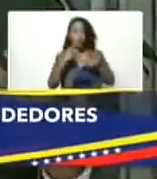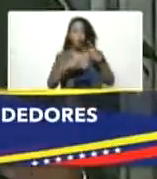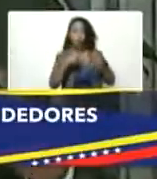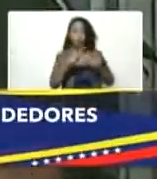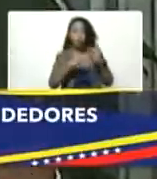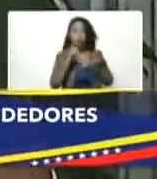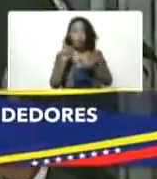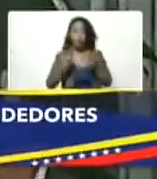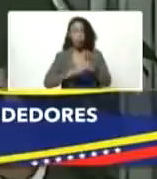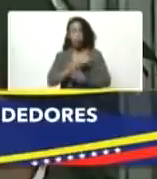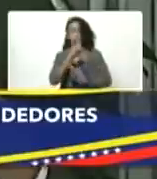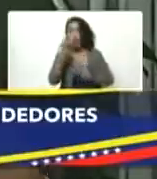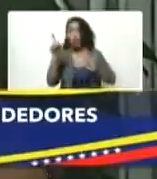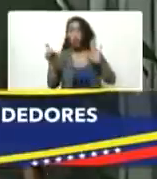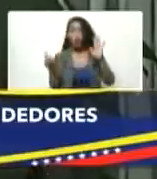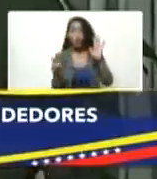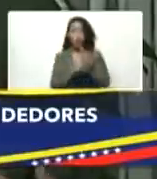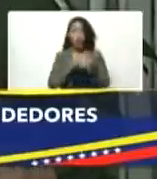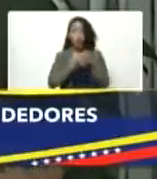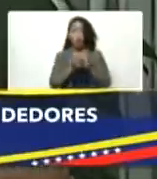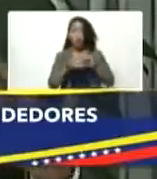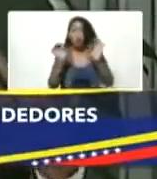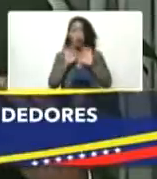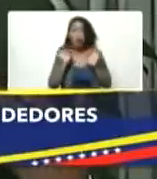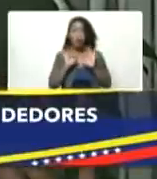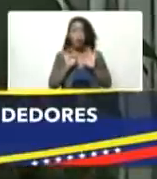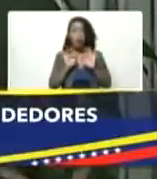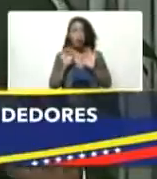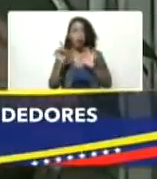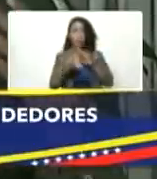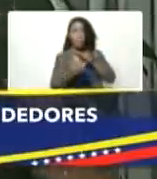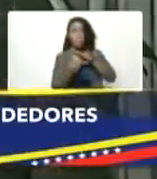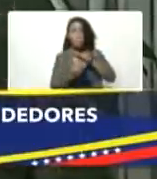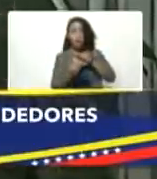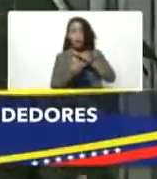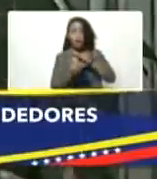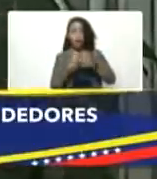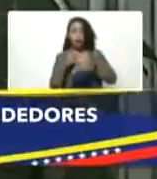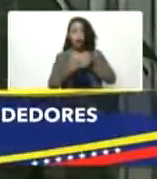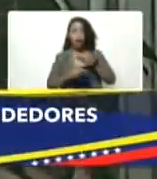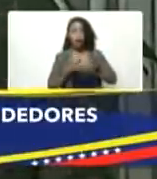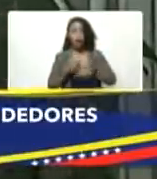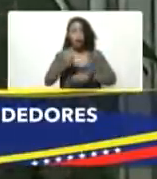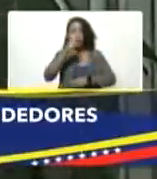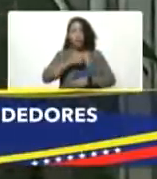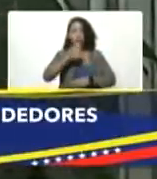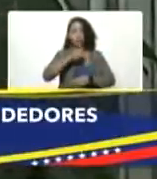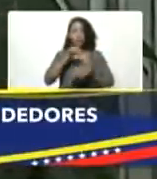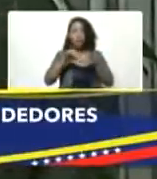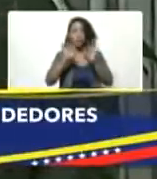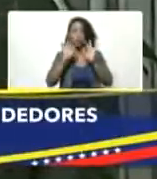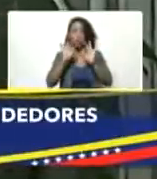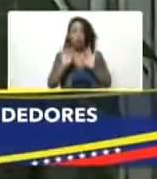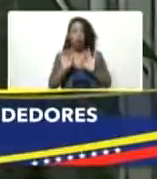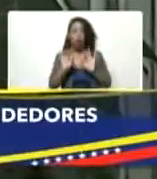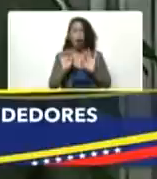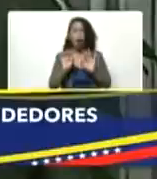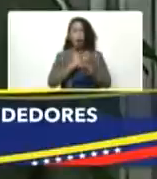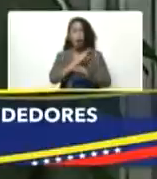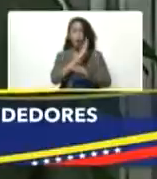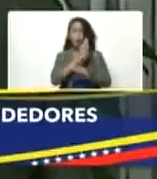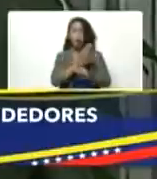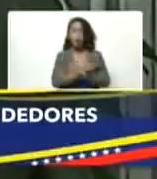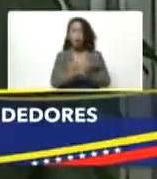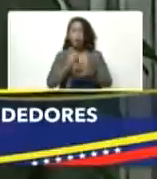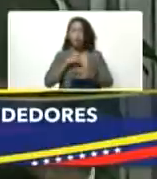es absolutamente irreversible y que desde las bases le está dando un sostenimiento muy especial al fortalecimiento de